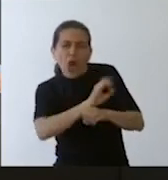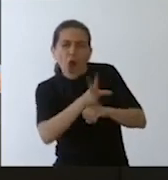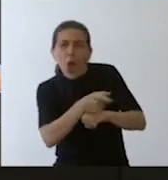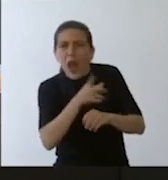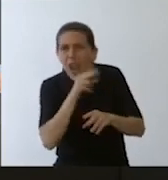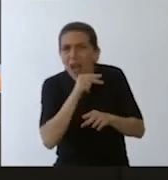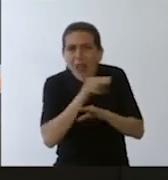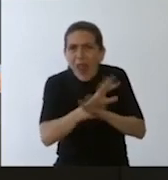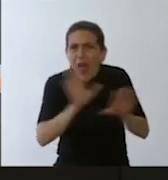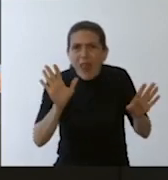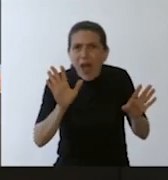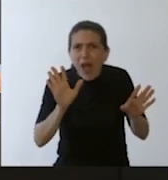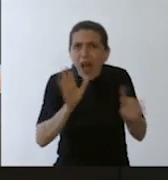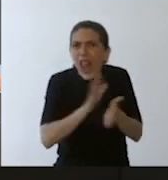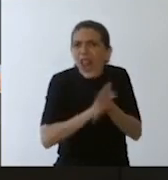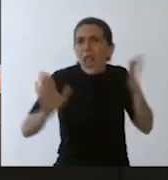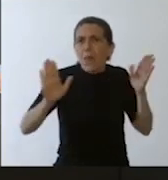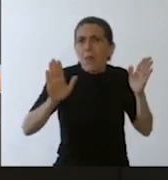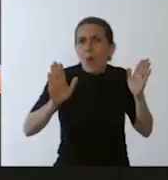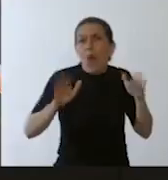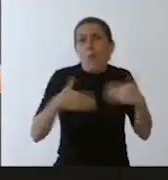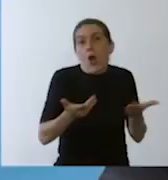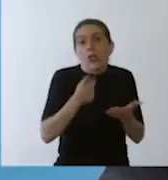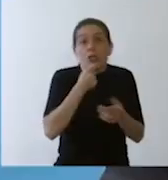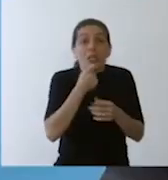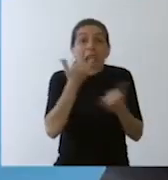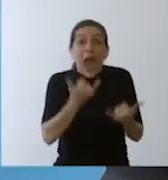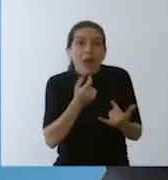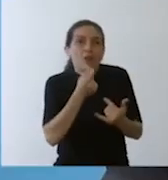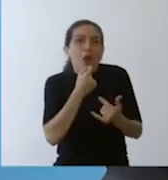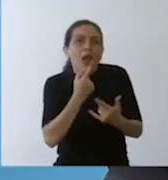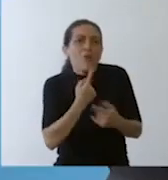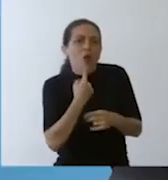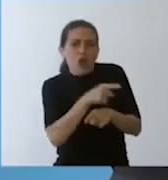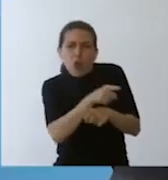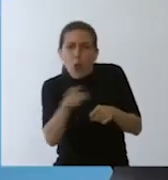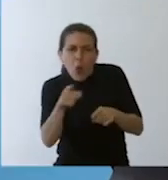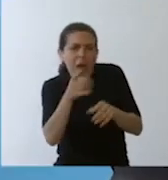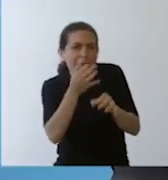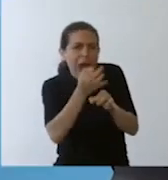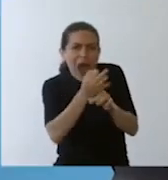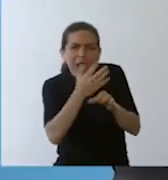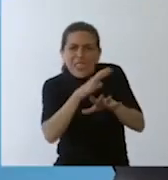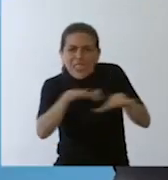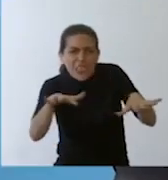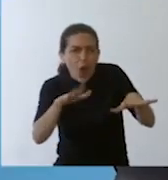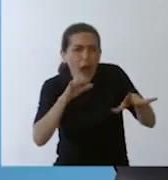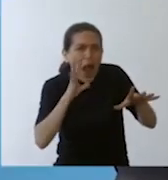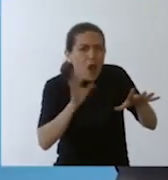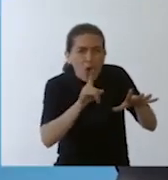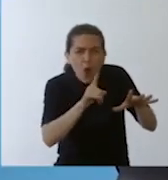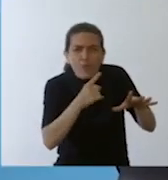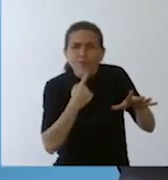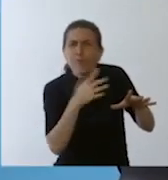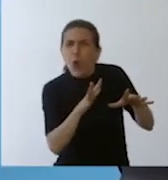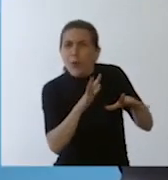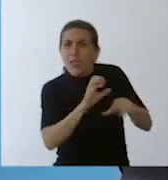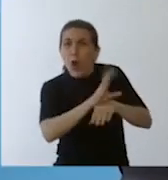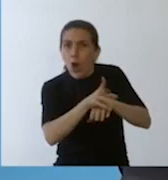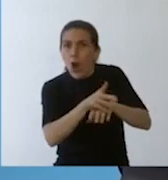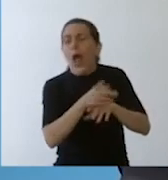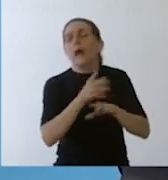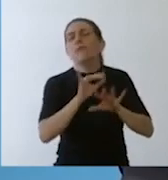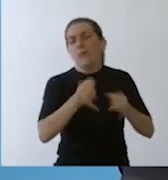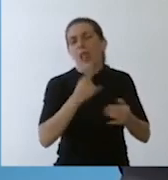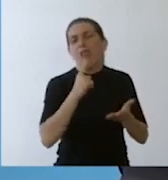sí, obviamente, la estrategia es absolutamente y rotunda de no continuar con las clases. Con